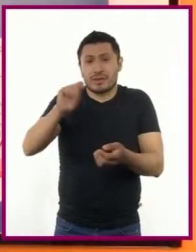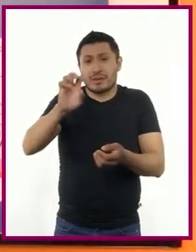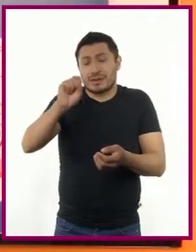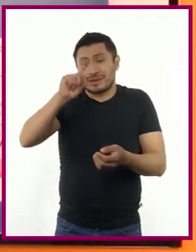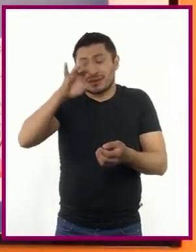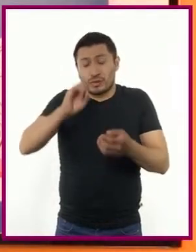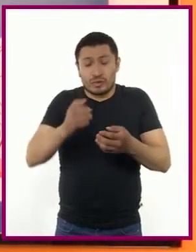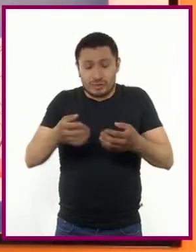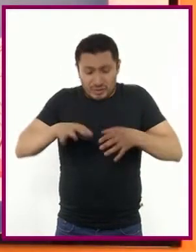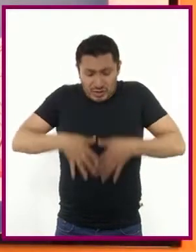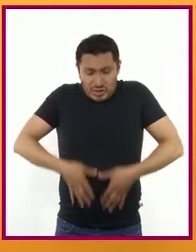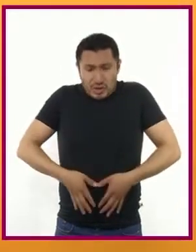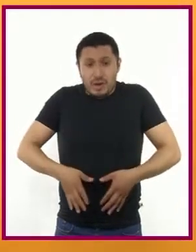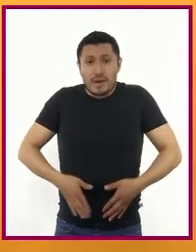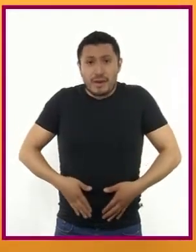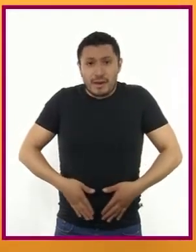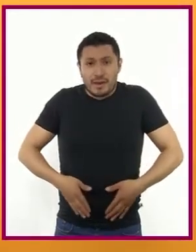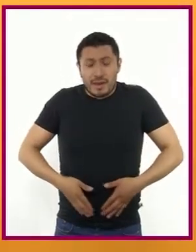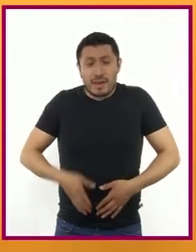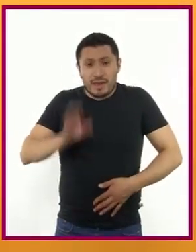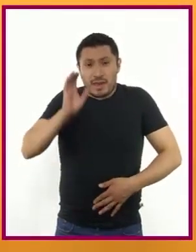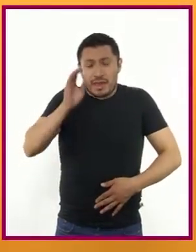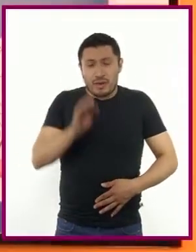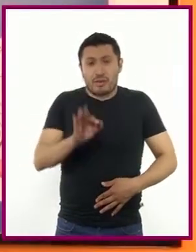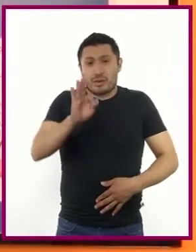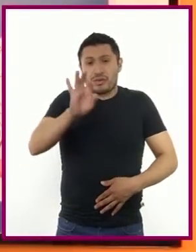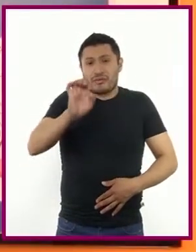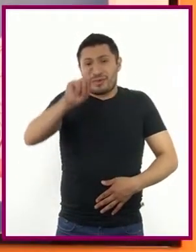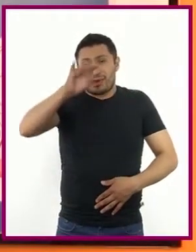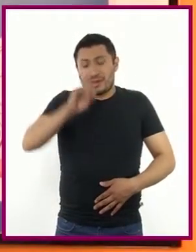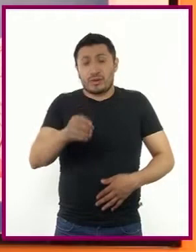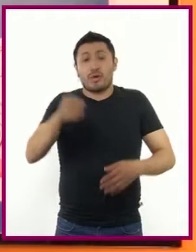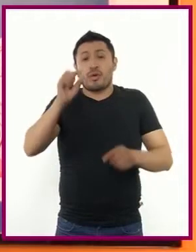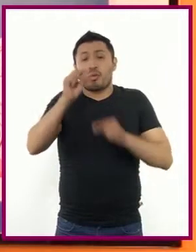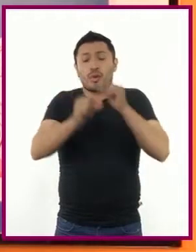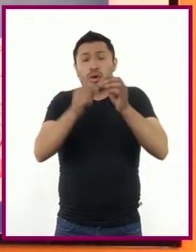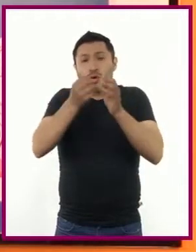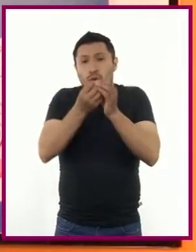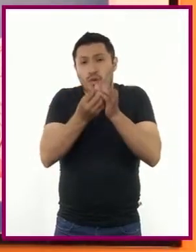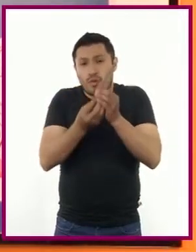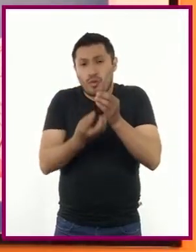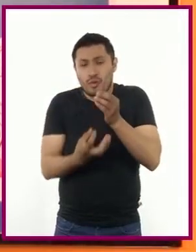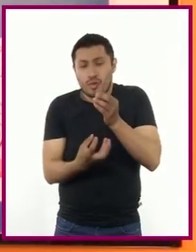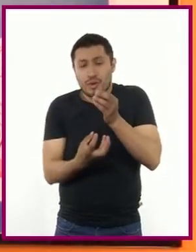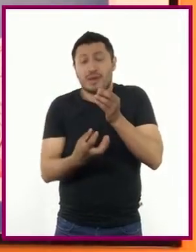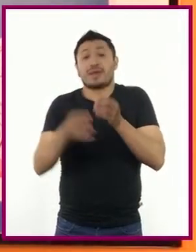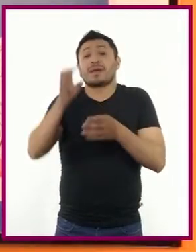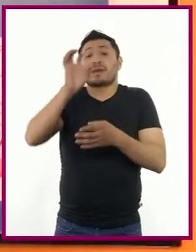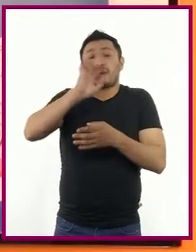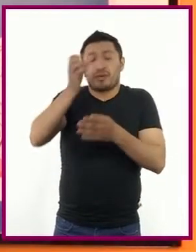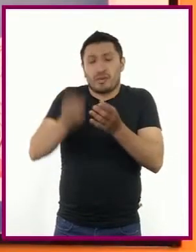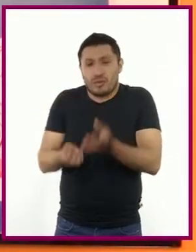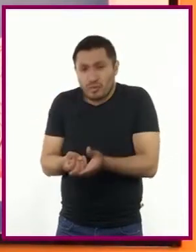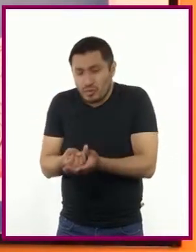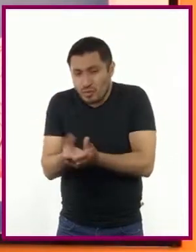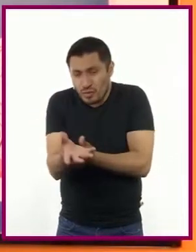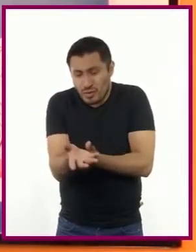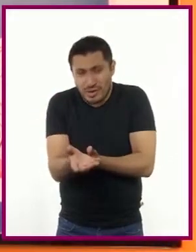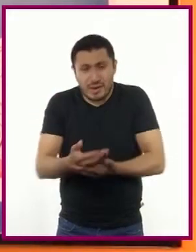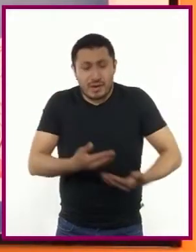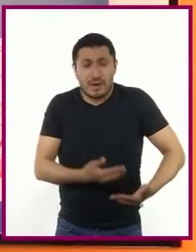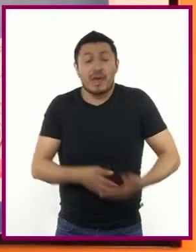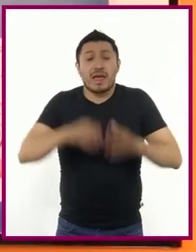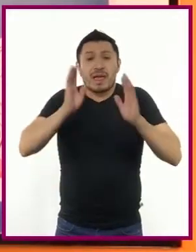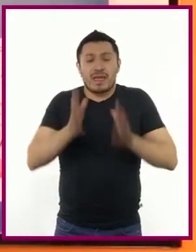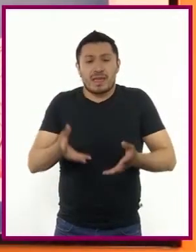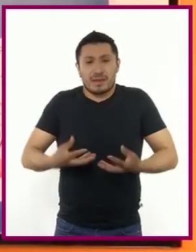durante la etapa fetal inicia su descenso, de tal manera que en el momento del nacimiento ya se ubica en el